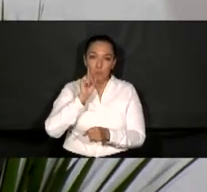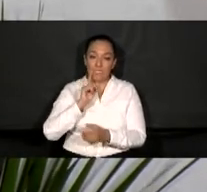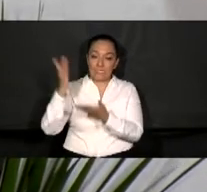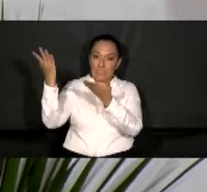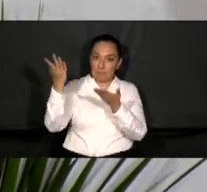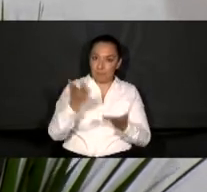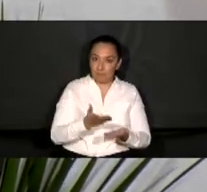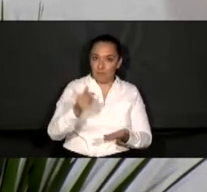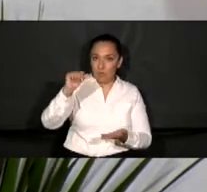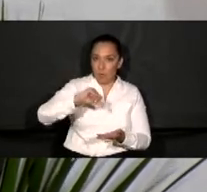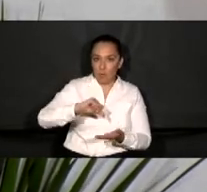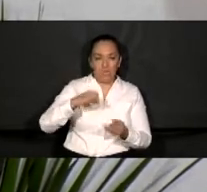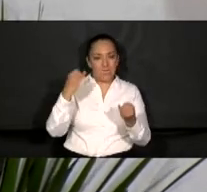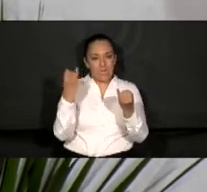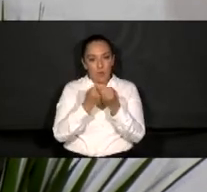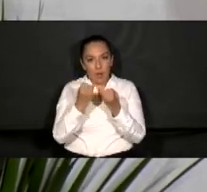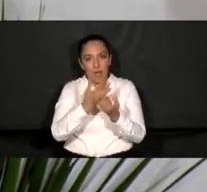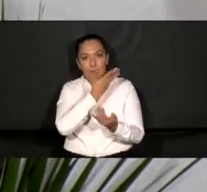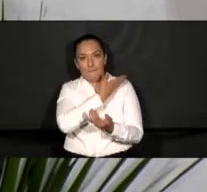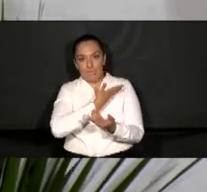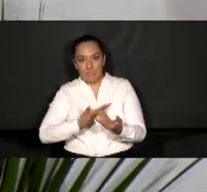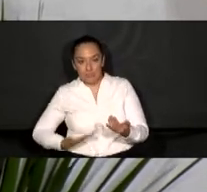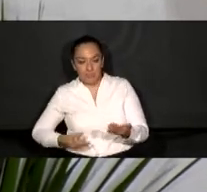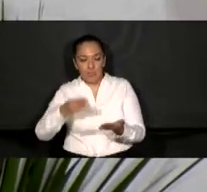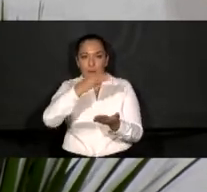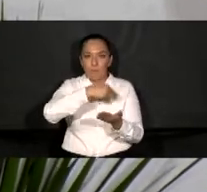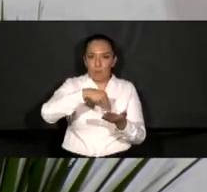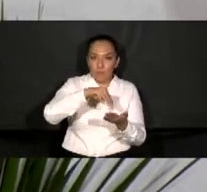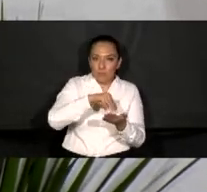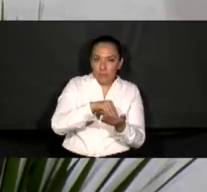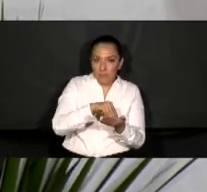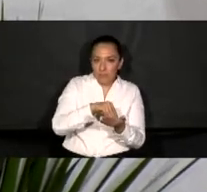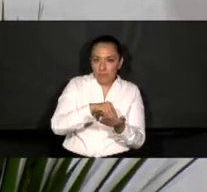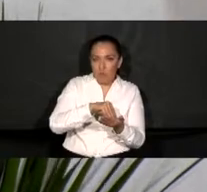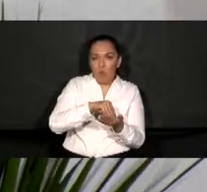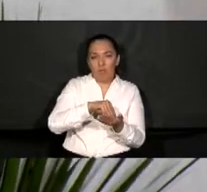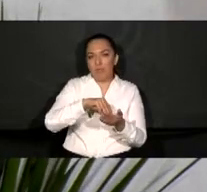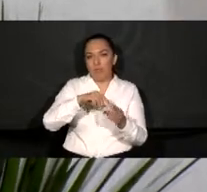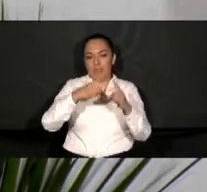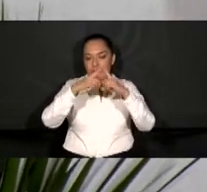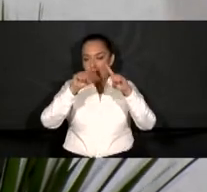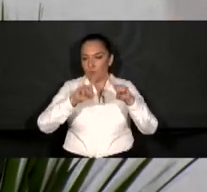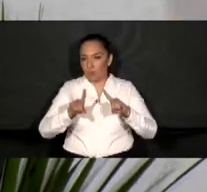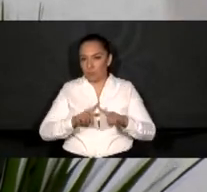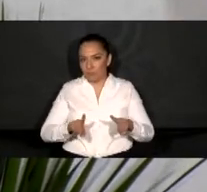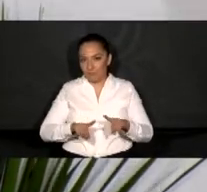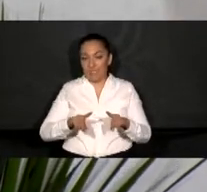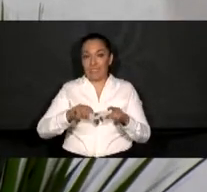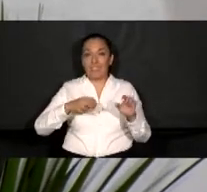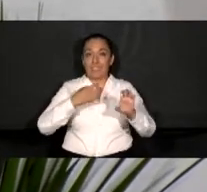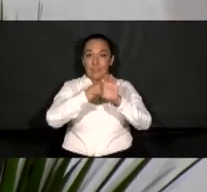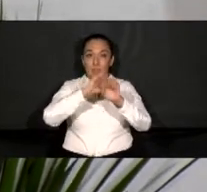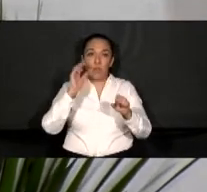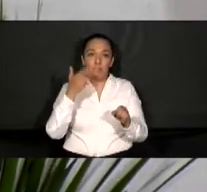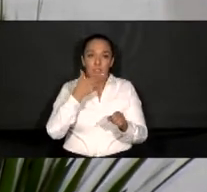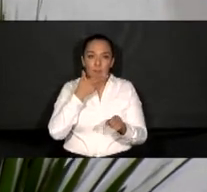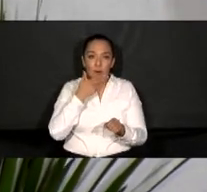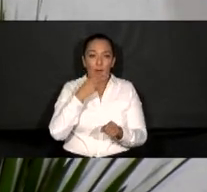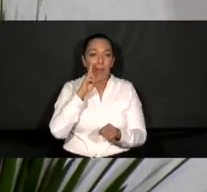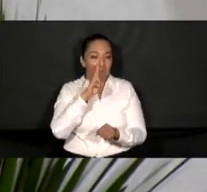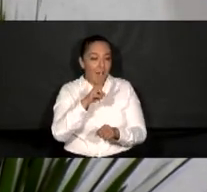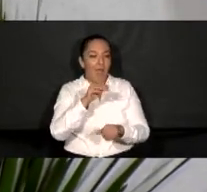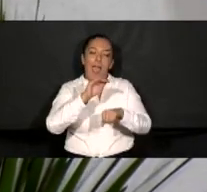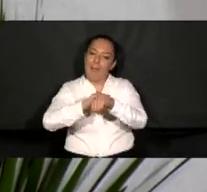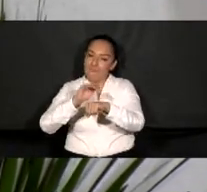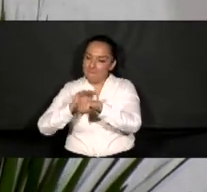como a nuestros alcaldes y alcaldesas del Estado de Chihuahua. Y por aquí ubico a 2 grandes amigas, a Romy